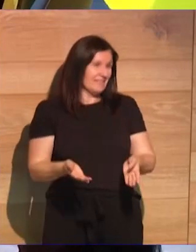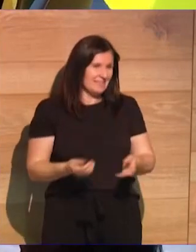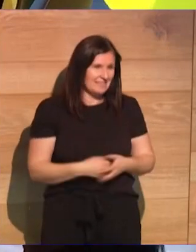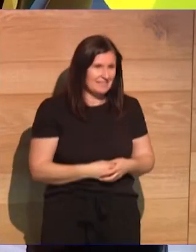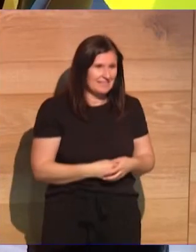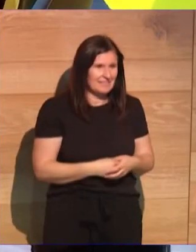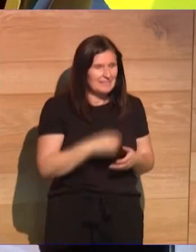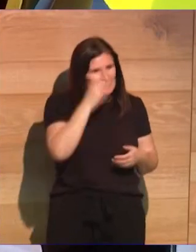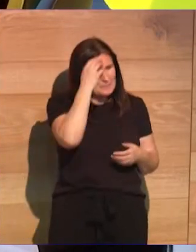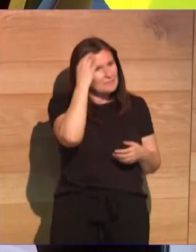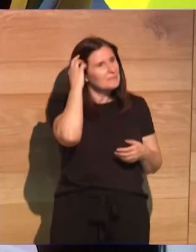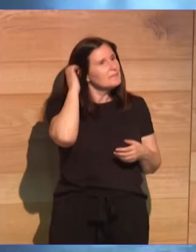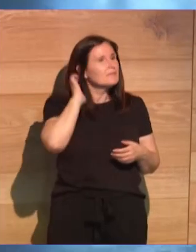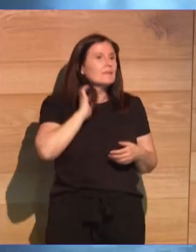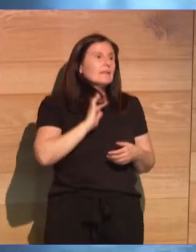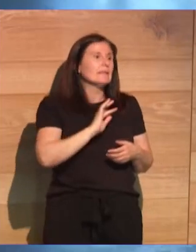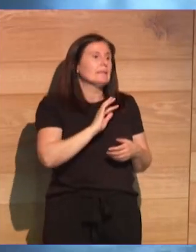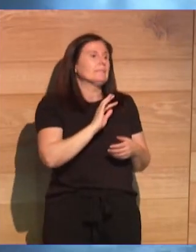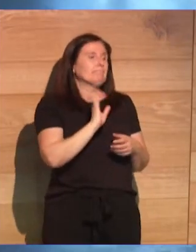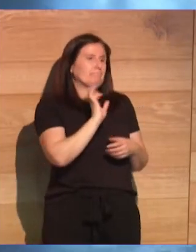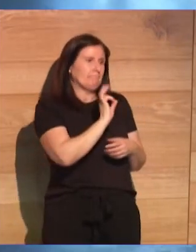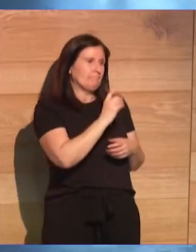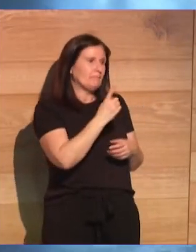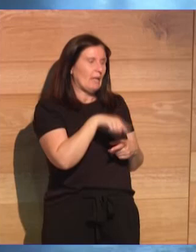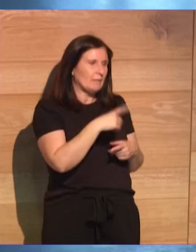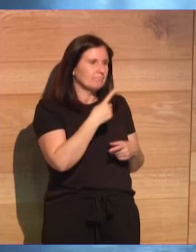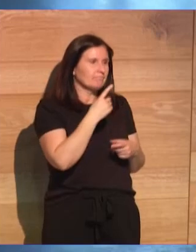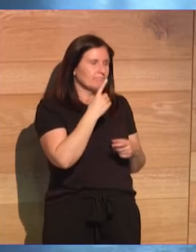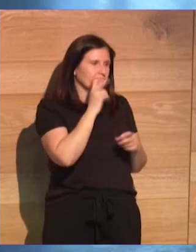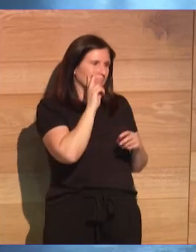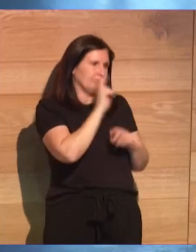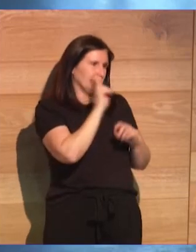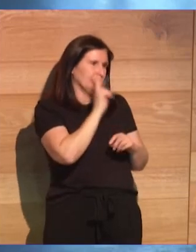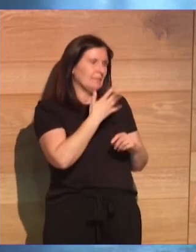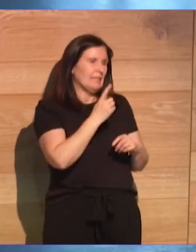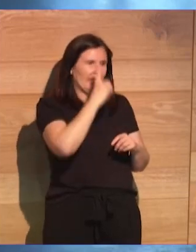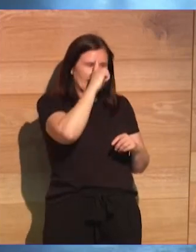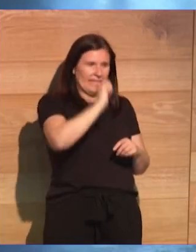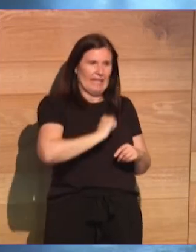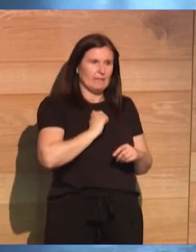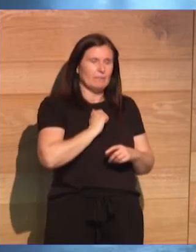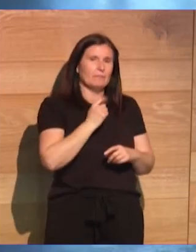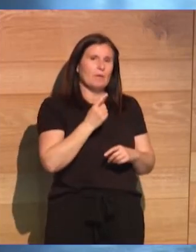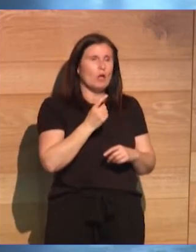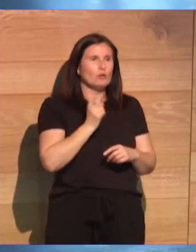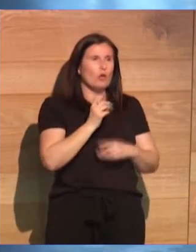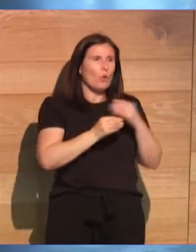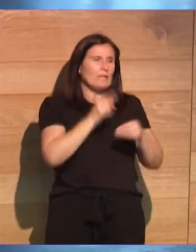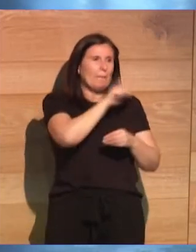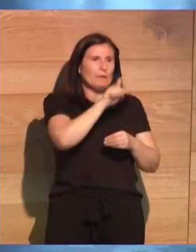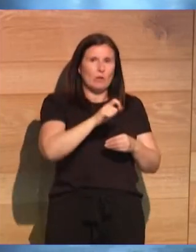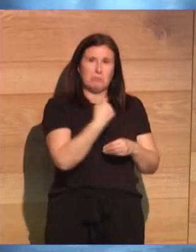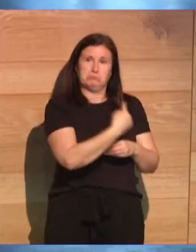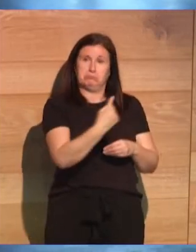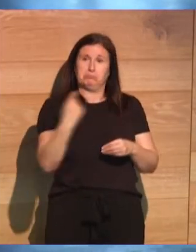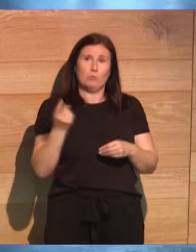No, además estamos viendo que no solamente están usando la inteligencia artificial particulares, ya sea por curiosidad o en otros casos